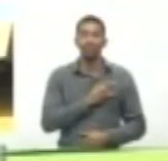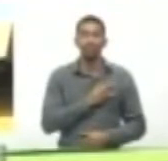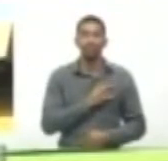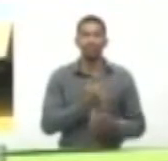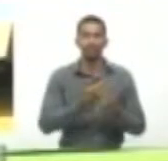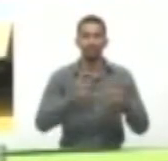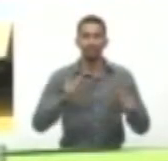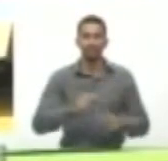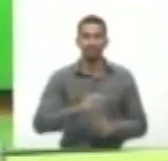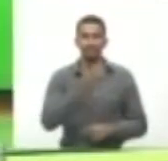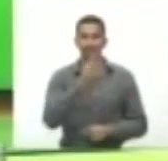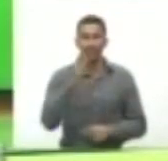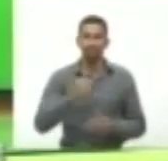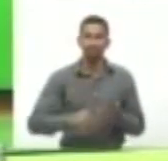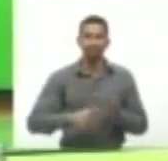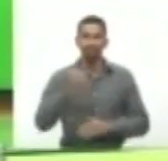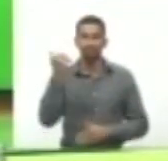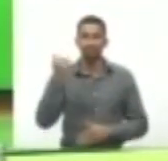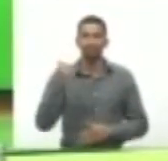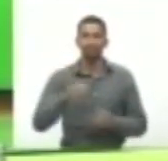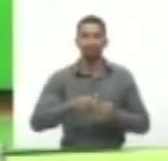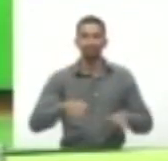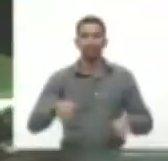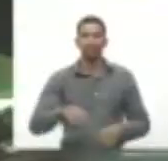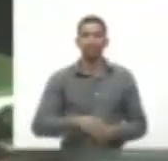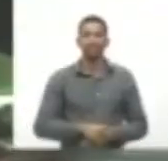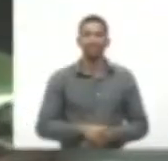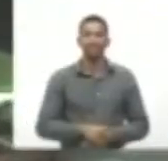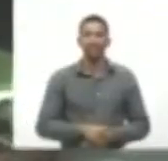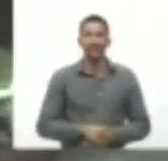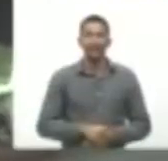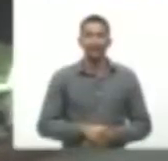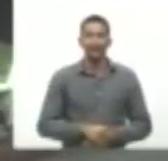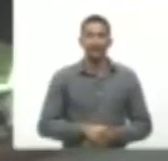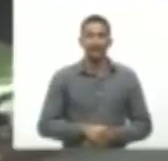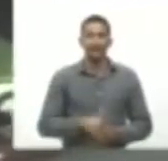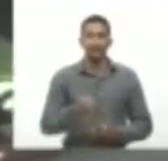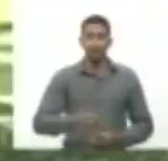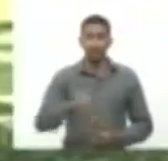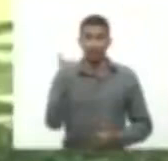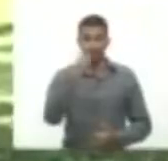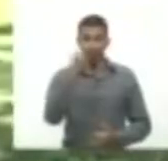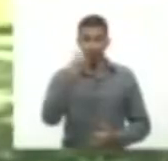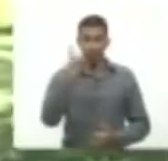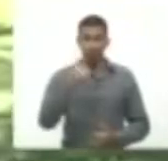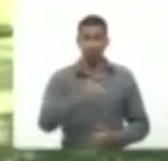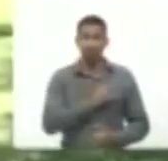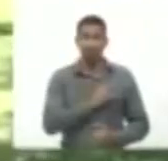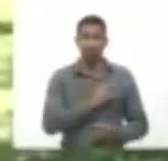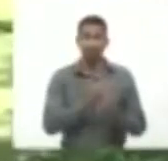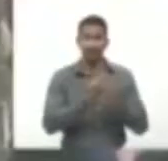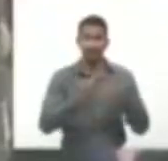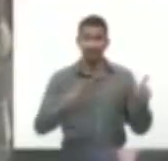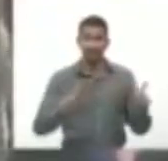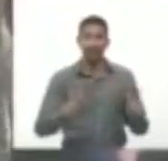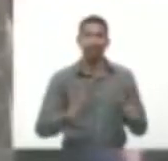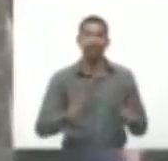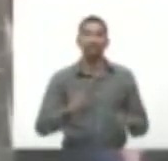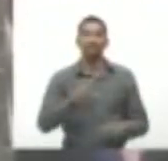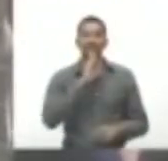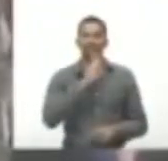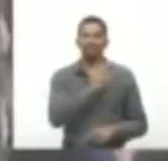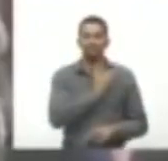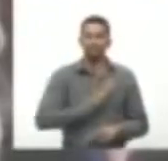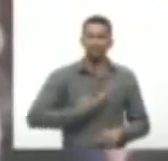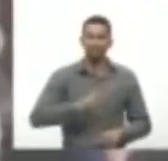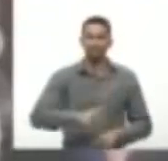periodo de clases de este año 2017. Este lunes, la Universidad Libre de Barranquilla, en cabeza de su presidente